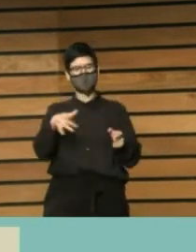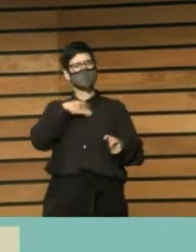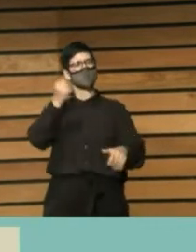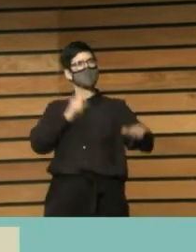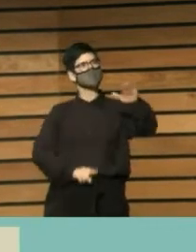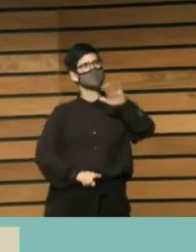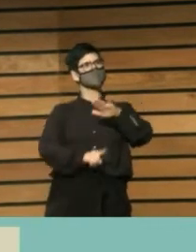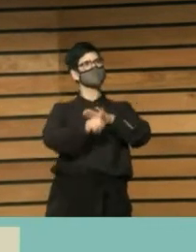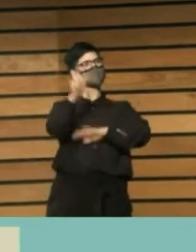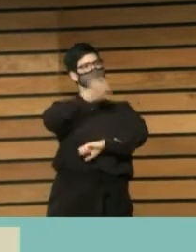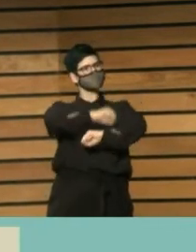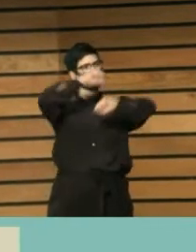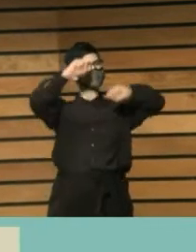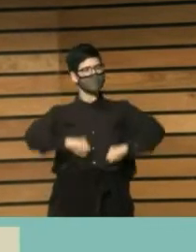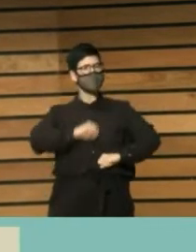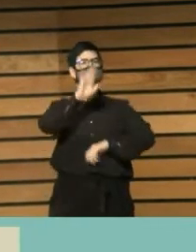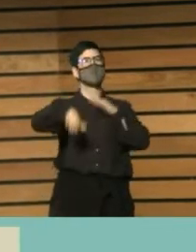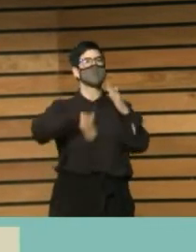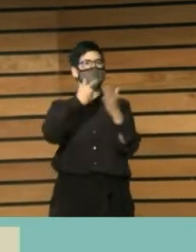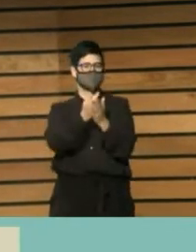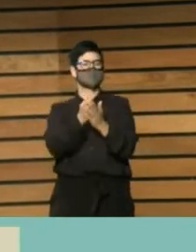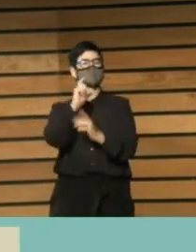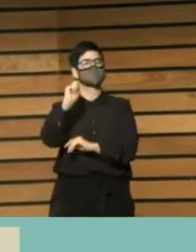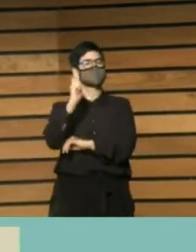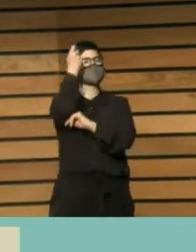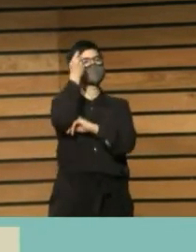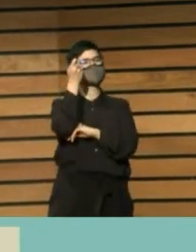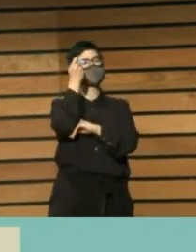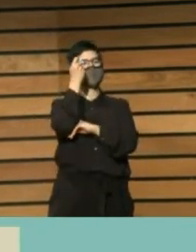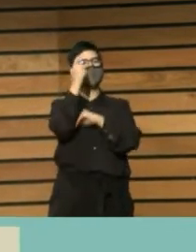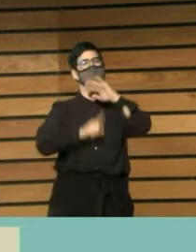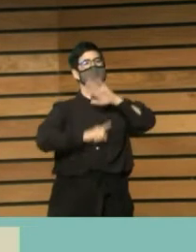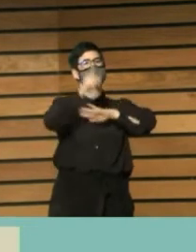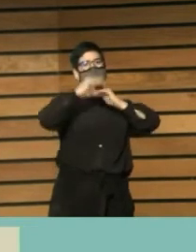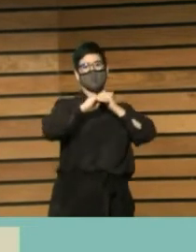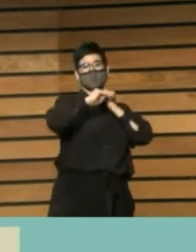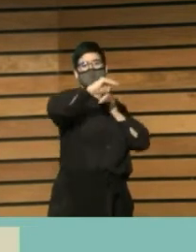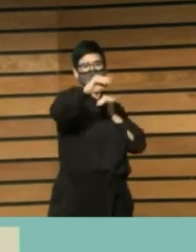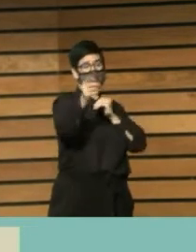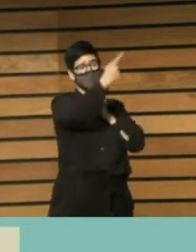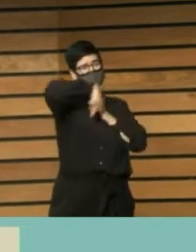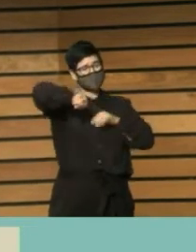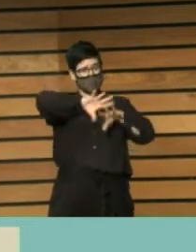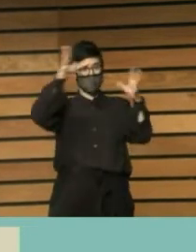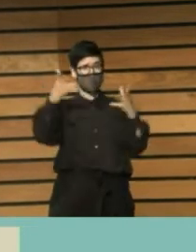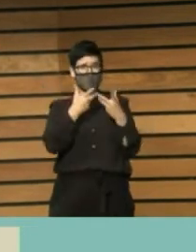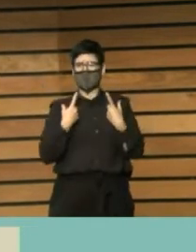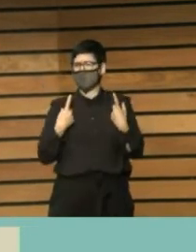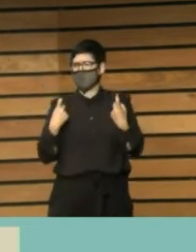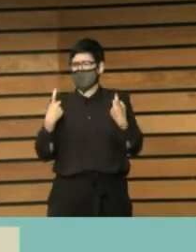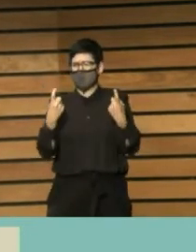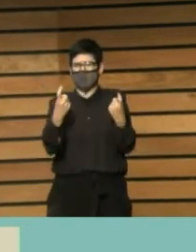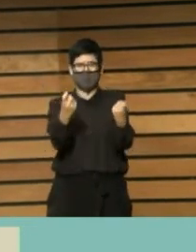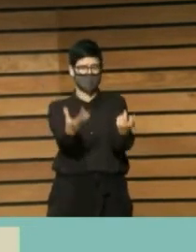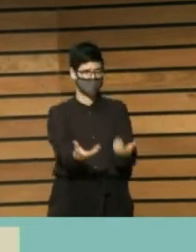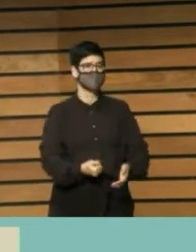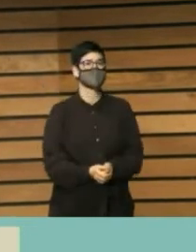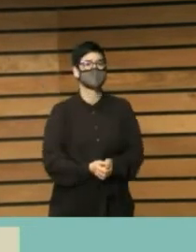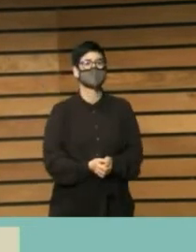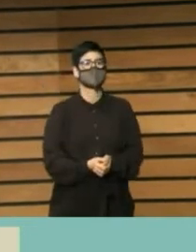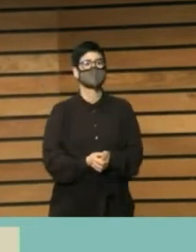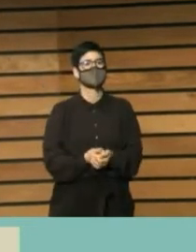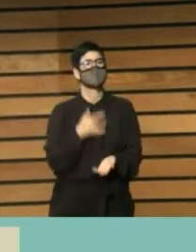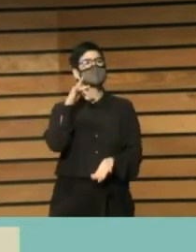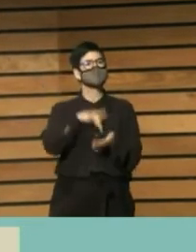se sumen al logro del desarrollo sostenible que tanto necesitamos en la Tierra. Cada vez más tenemos en cuenta